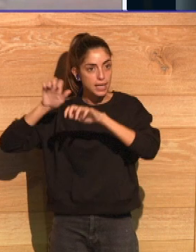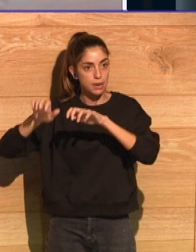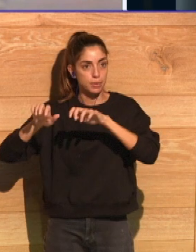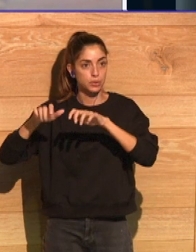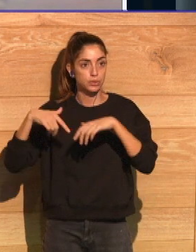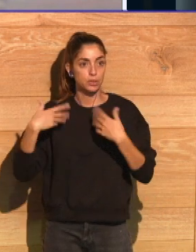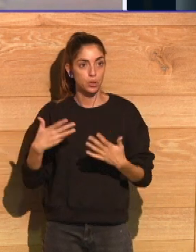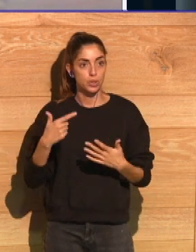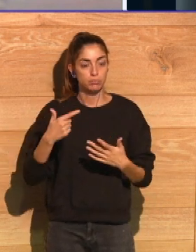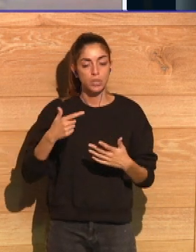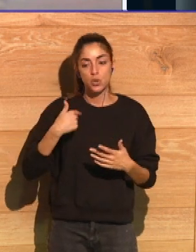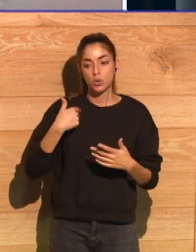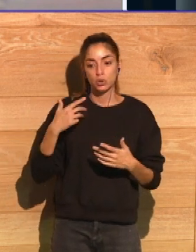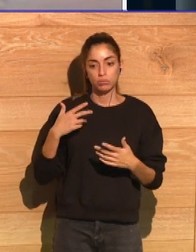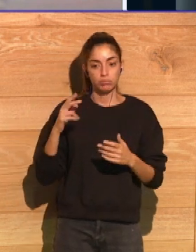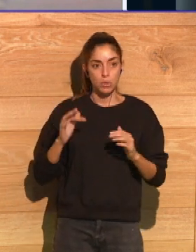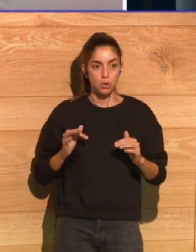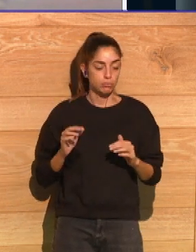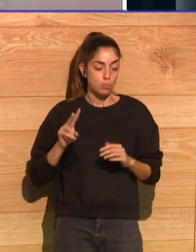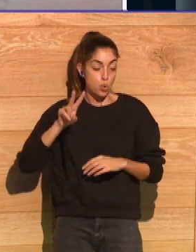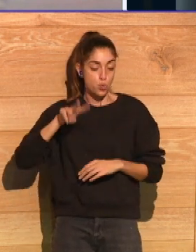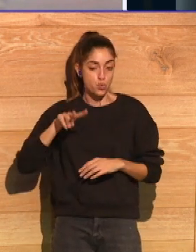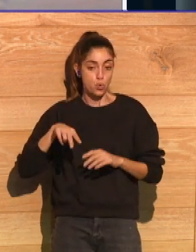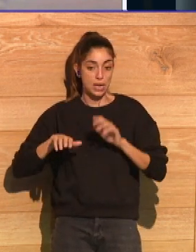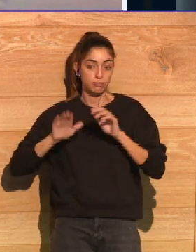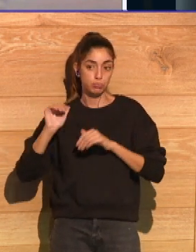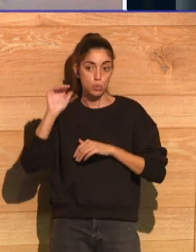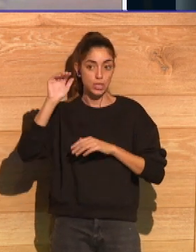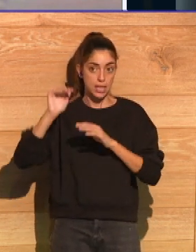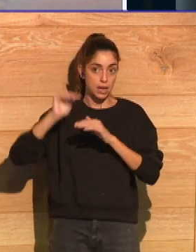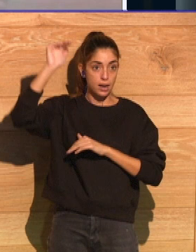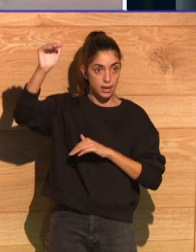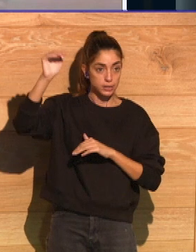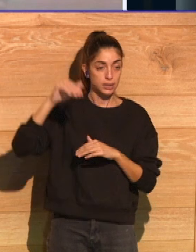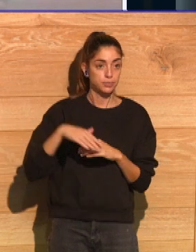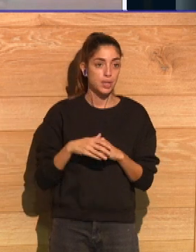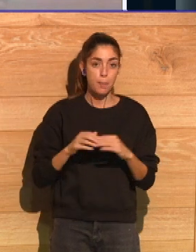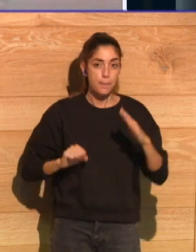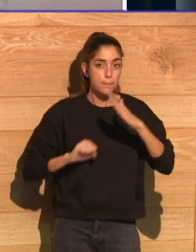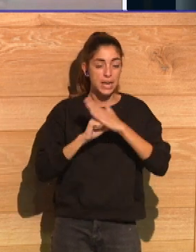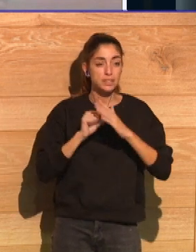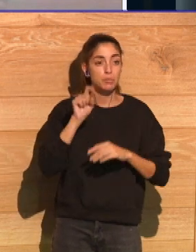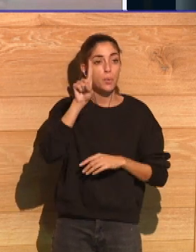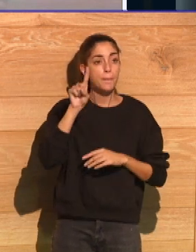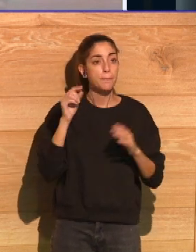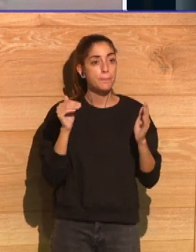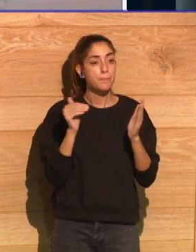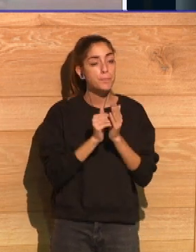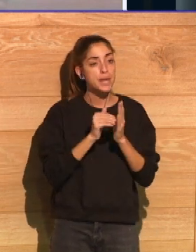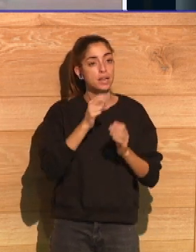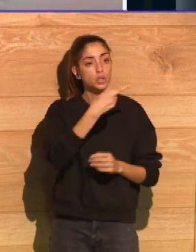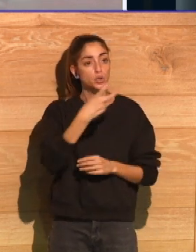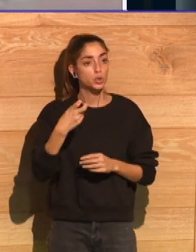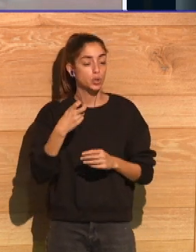de una cumbre tan alta. Creo que lo más que habíamos hecho era 1200 pies.